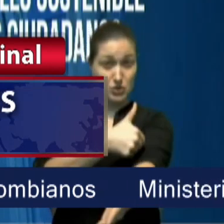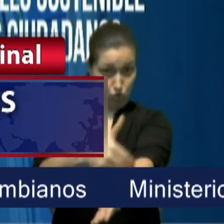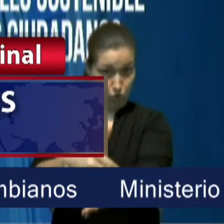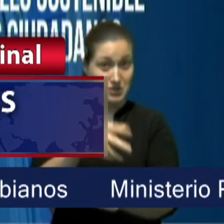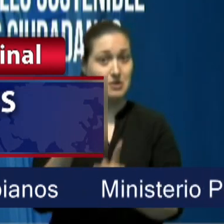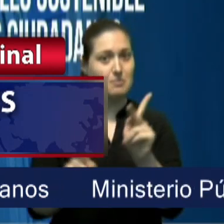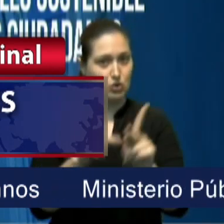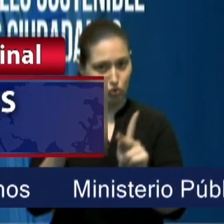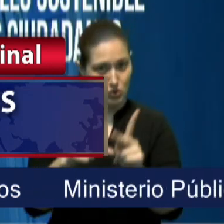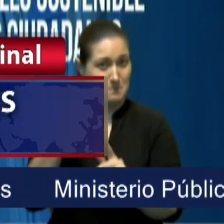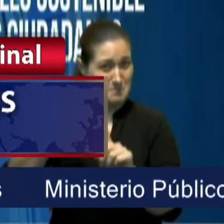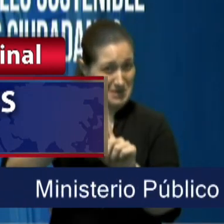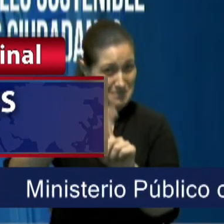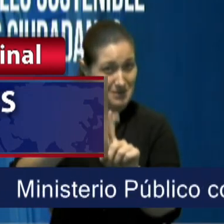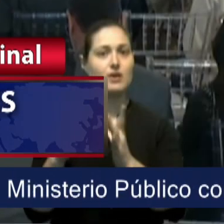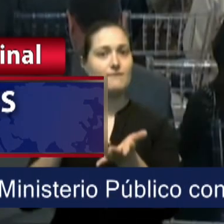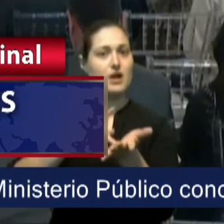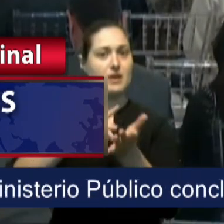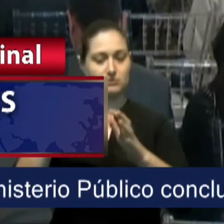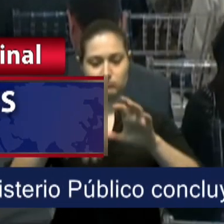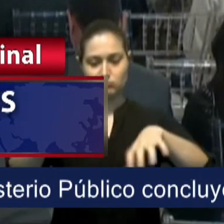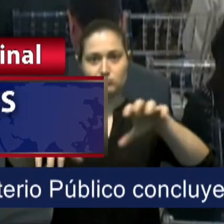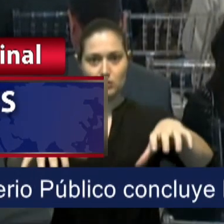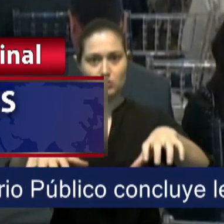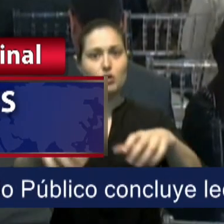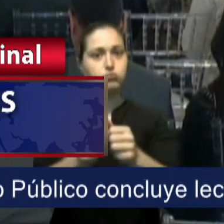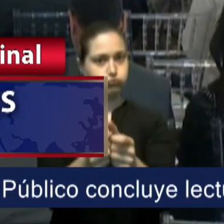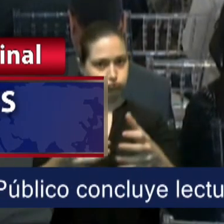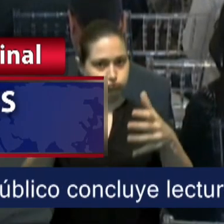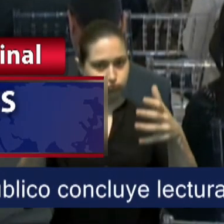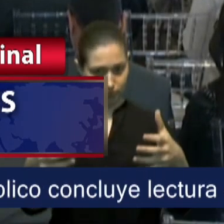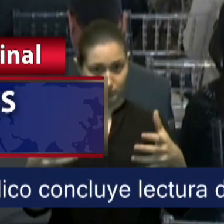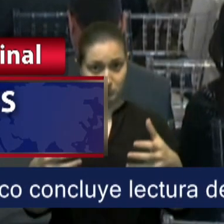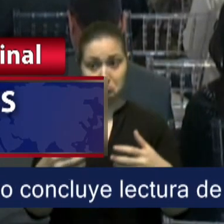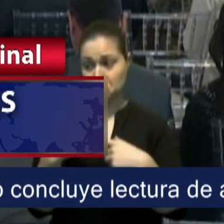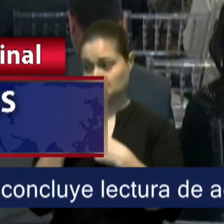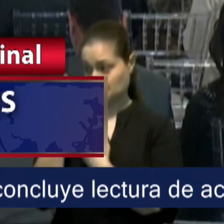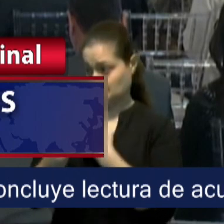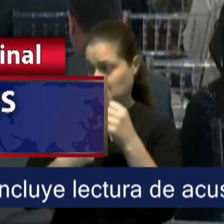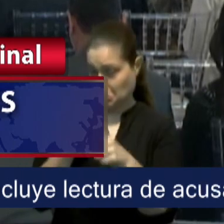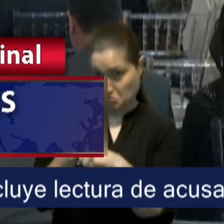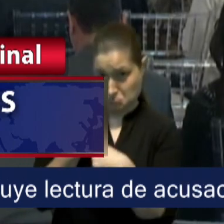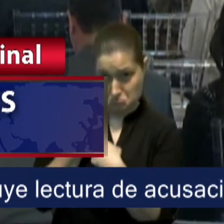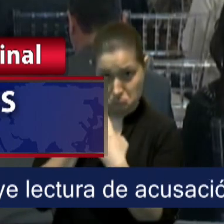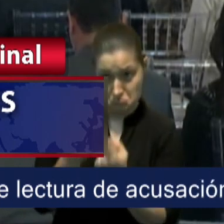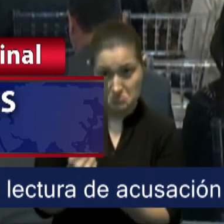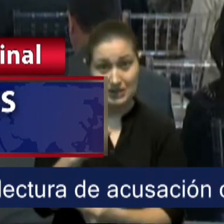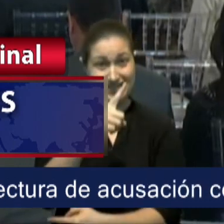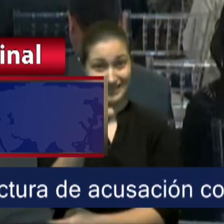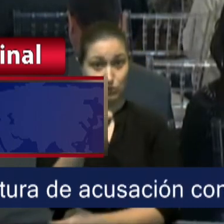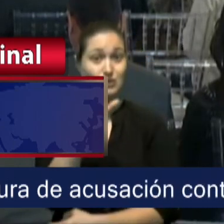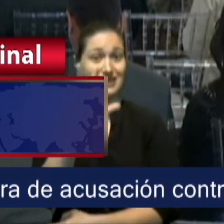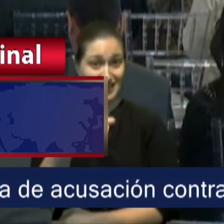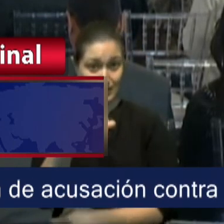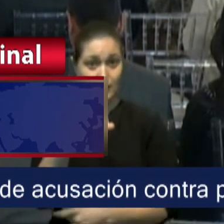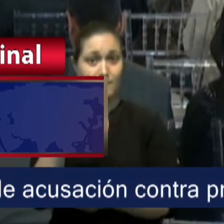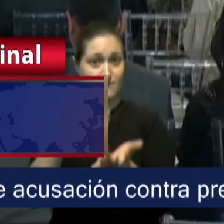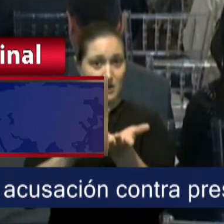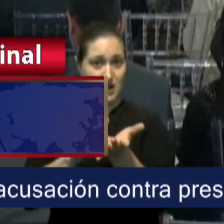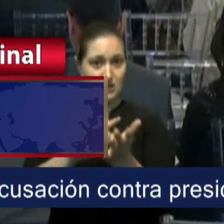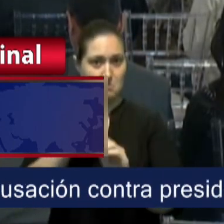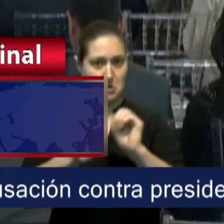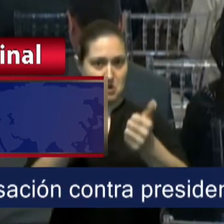hospitales en esta nueva gestión en estos años hemos inaugurado unas 103 farmacias